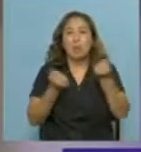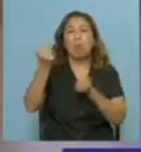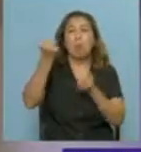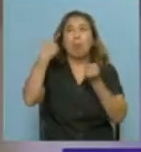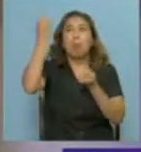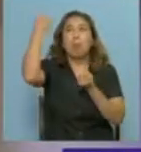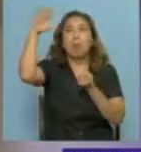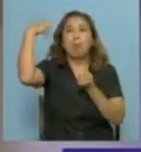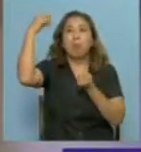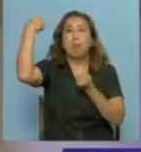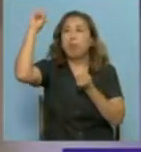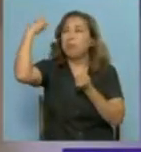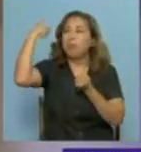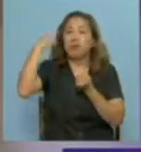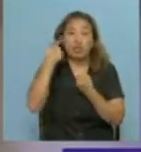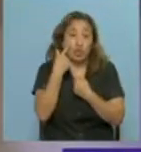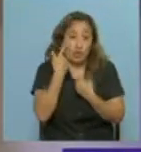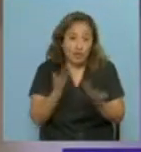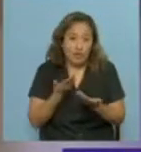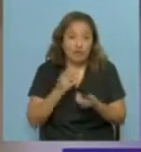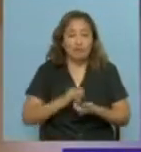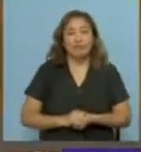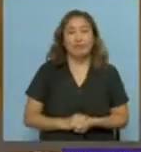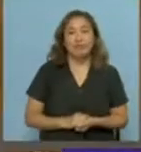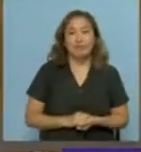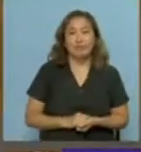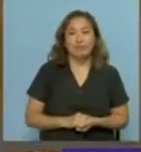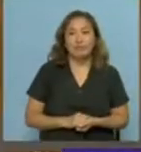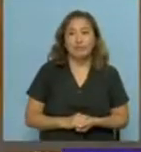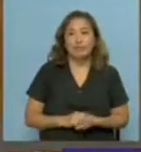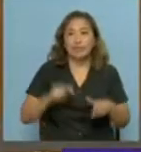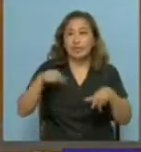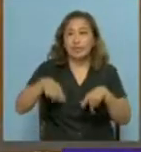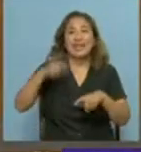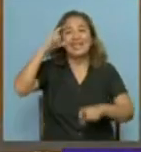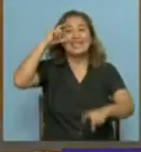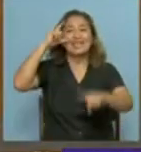pensando en otra cosa, para tener en cuenta. Excelente idea.